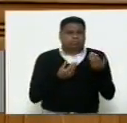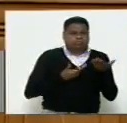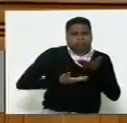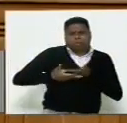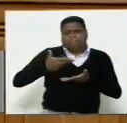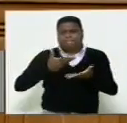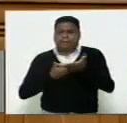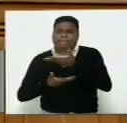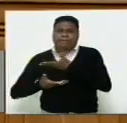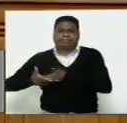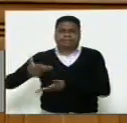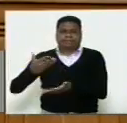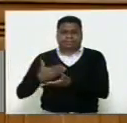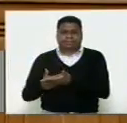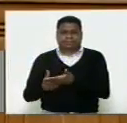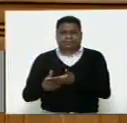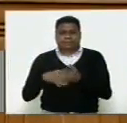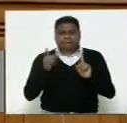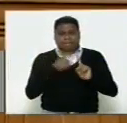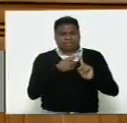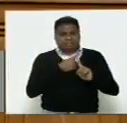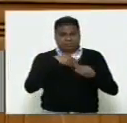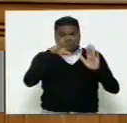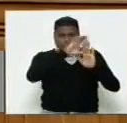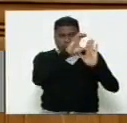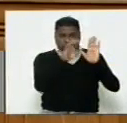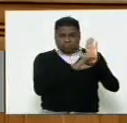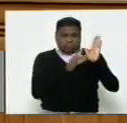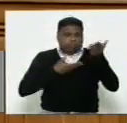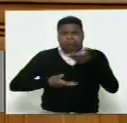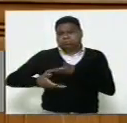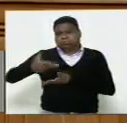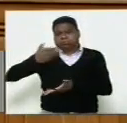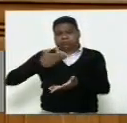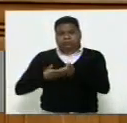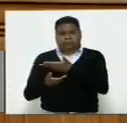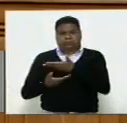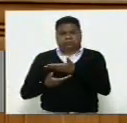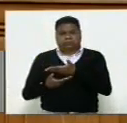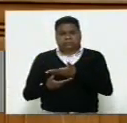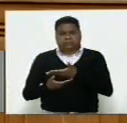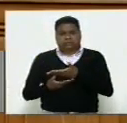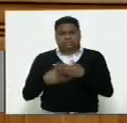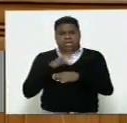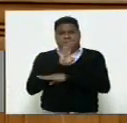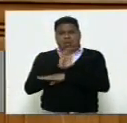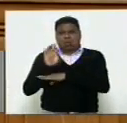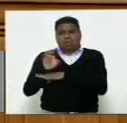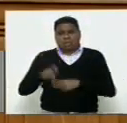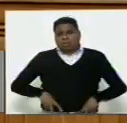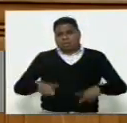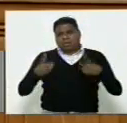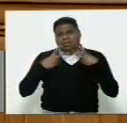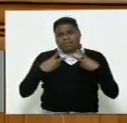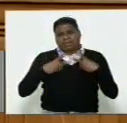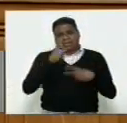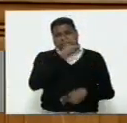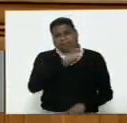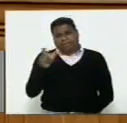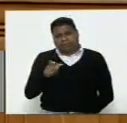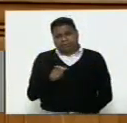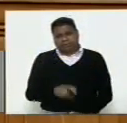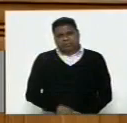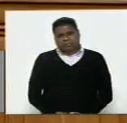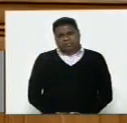la corresponsabilidad, un principio constitucional que es la corresponsabilidad en el cuidado de la vida de las personas. Esa